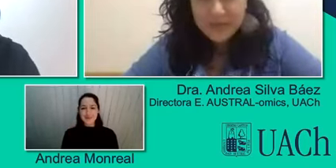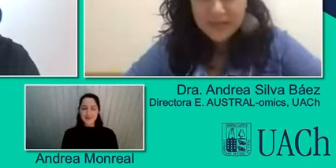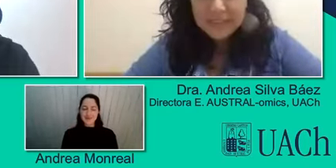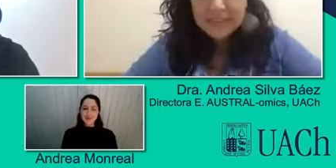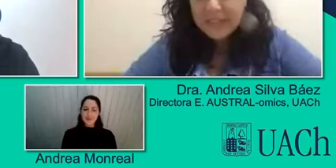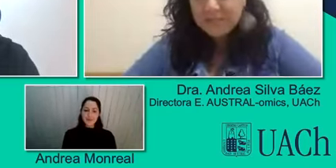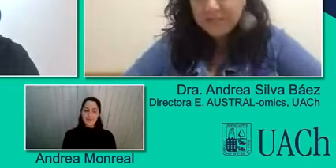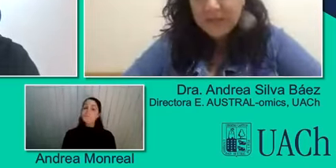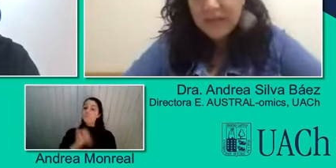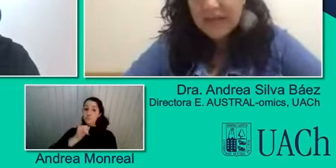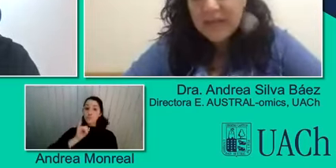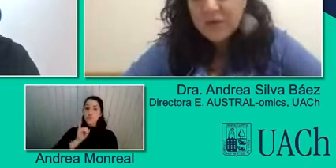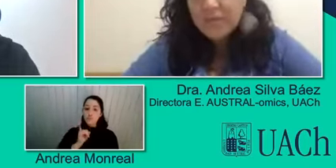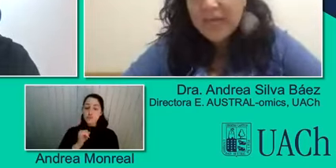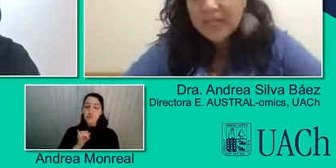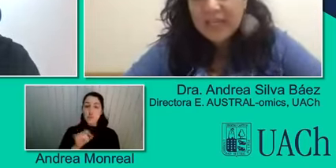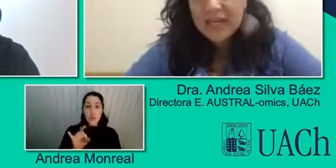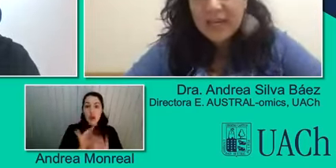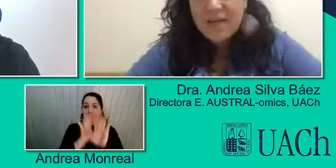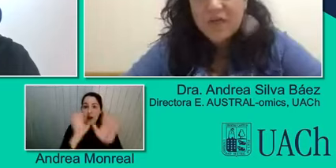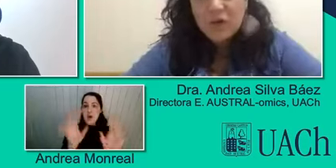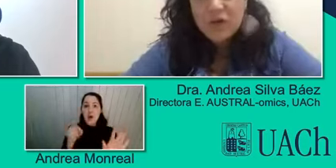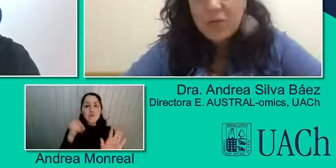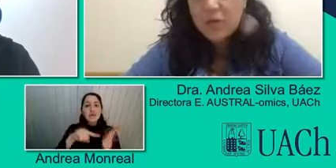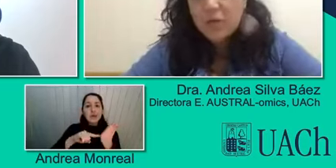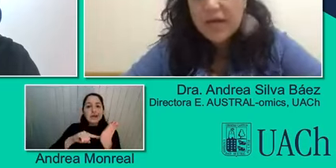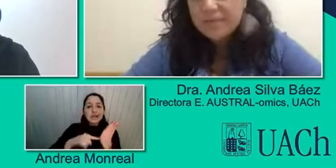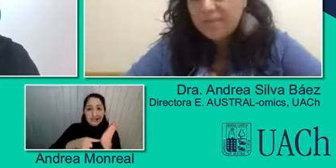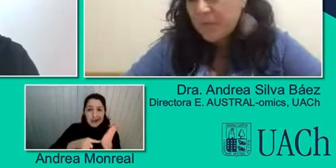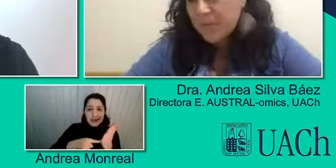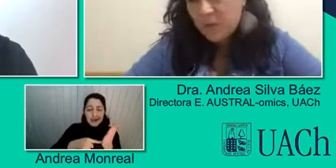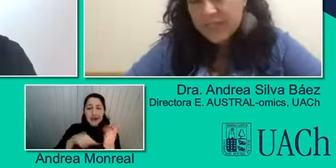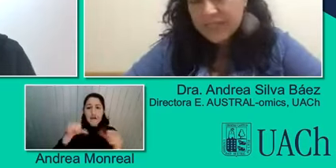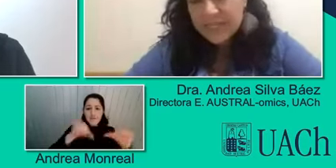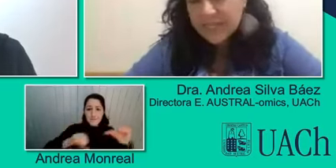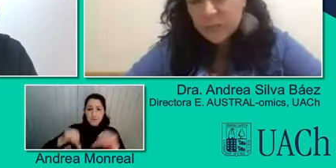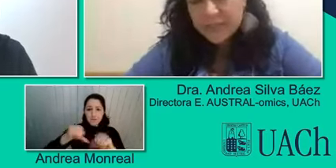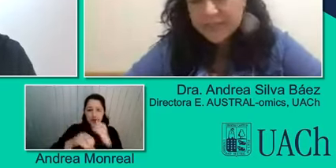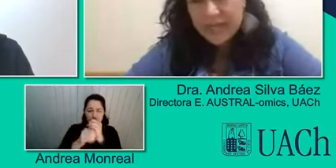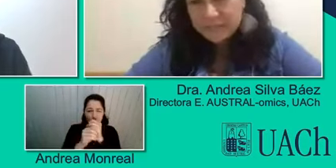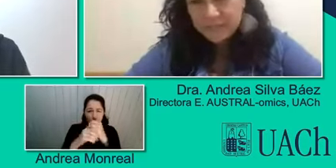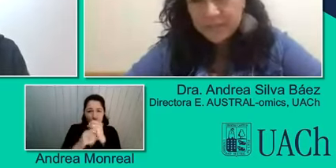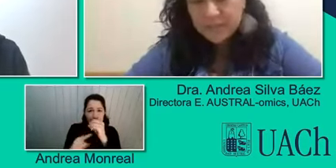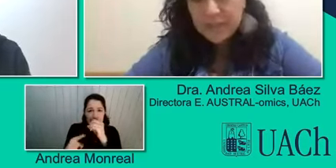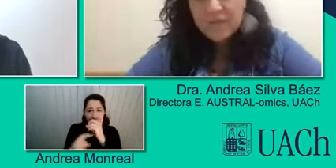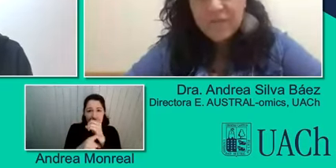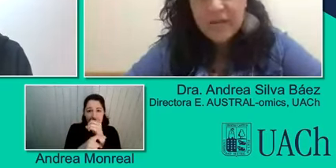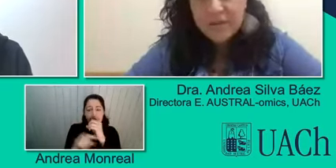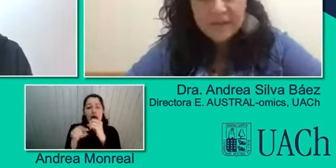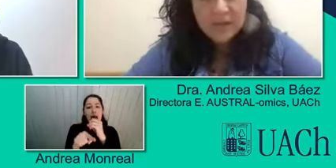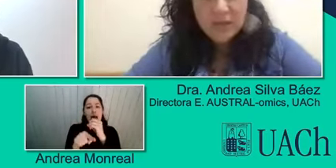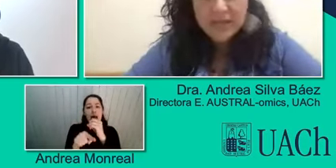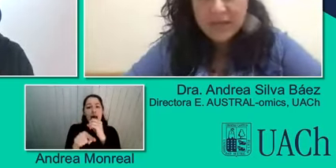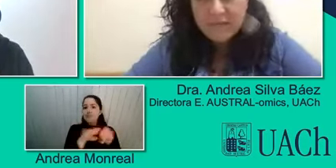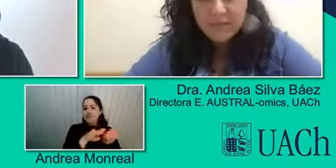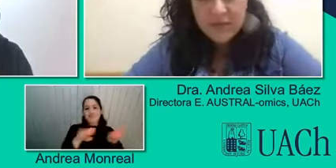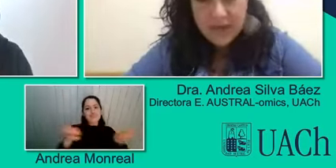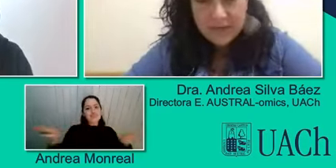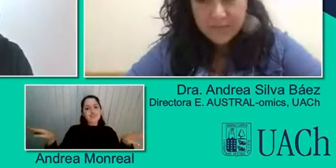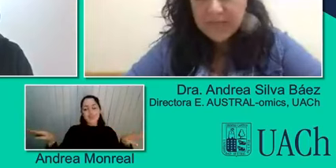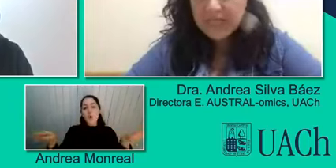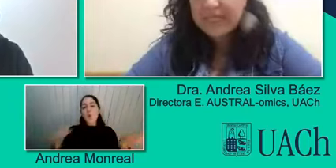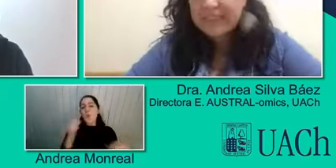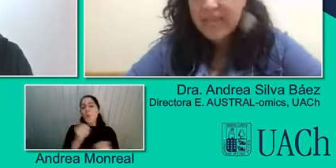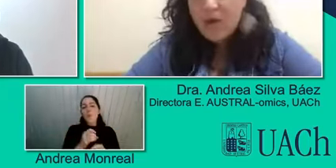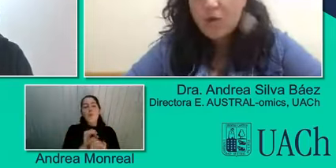Sí, claro, esta técnica de biología molecular, como les decía, es transversal. Finalmente, cualquier enfermedad que